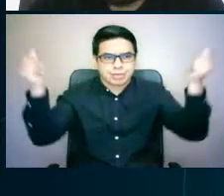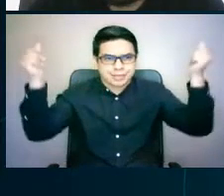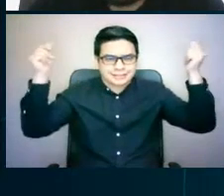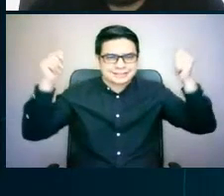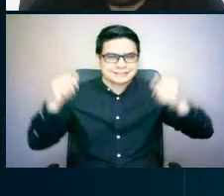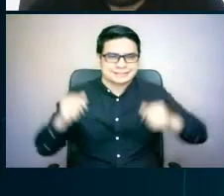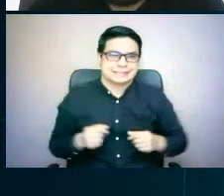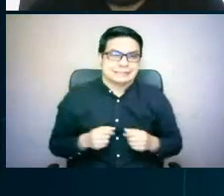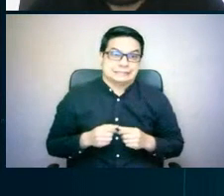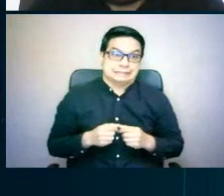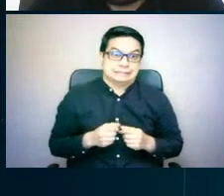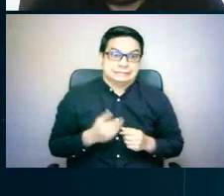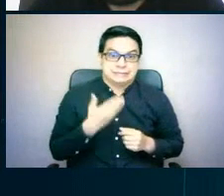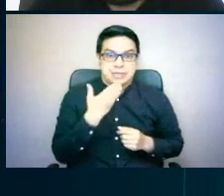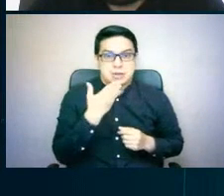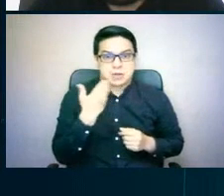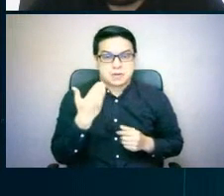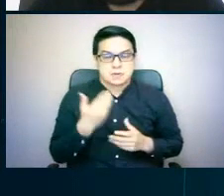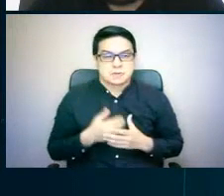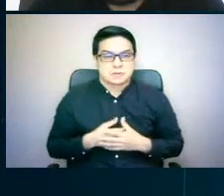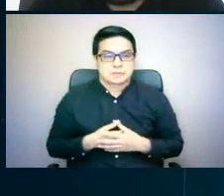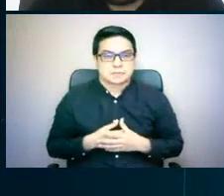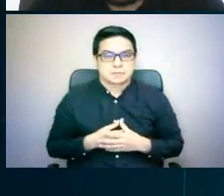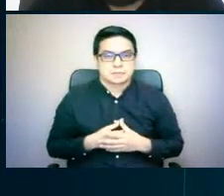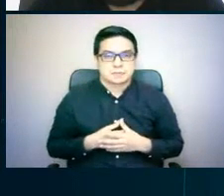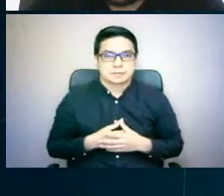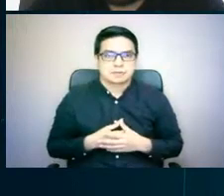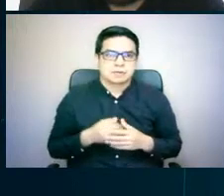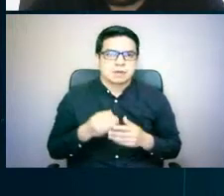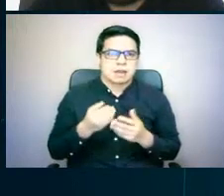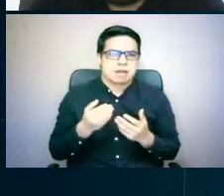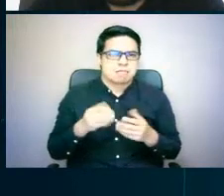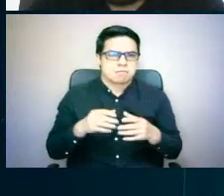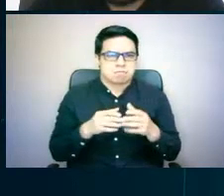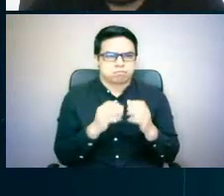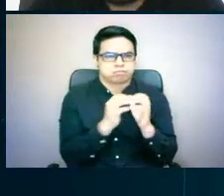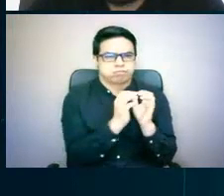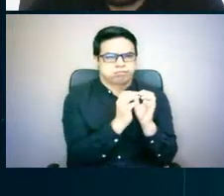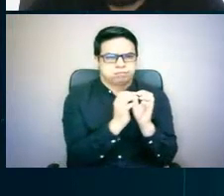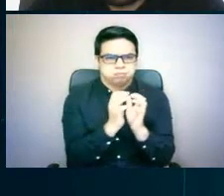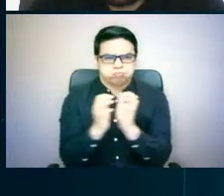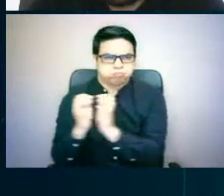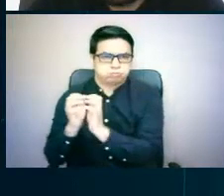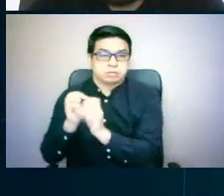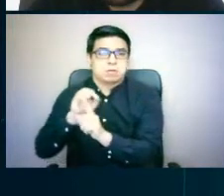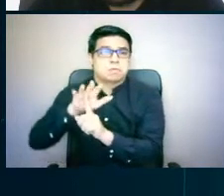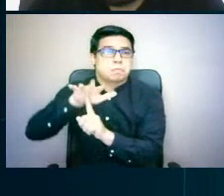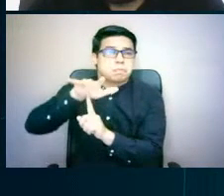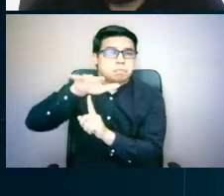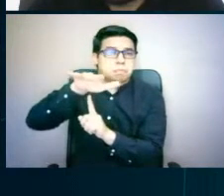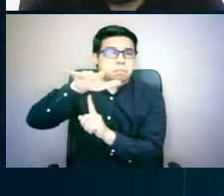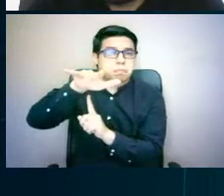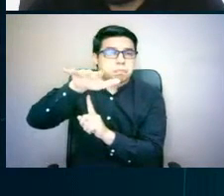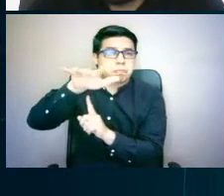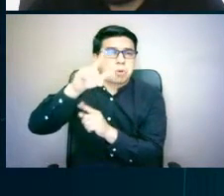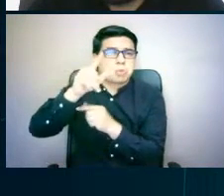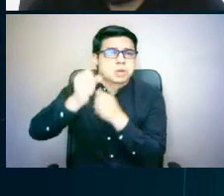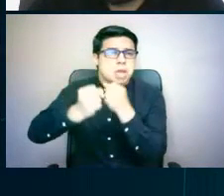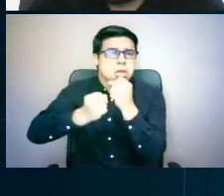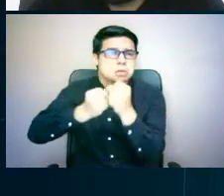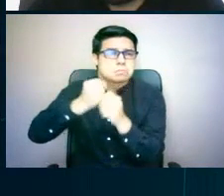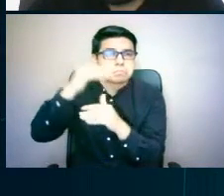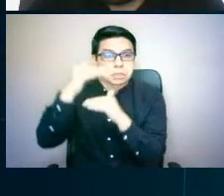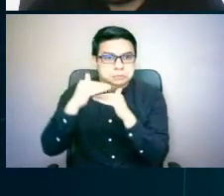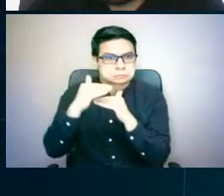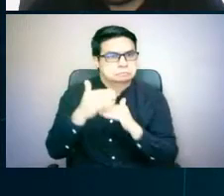se emiten no permanecerían más de un año en la atmósfera. Pero con Siemens, como no tenemos